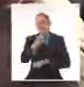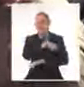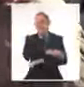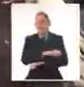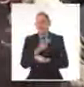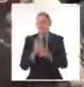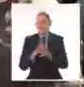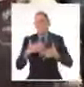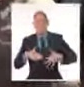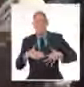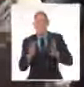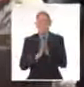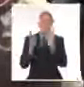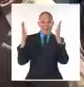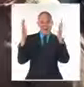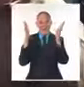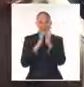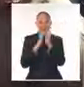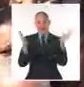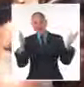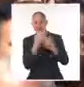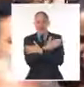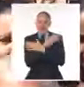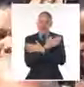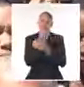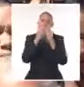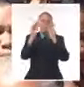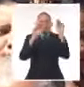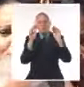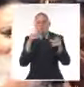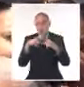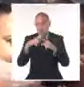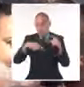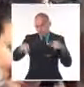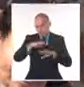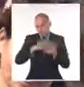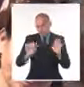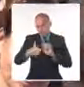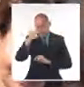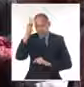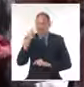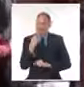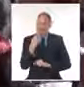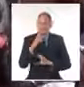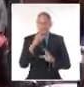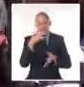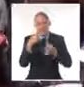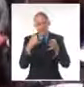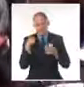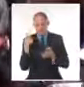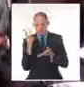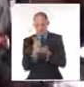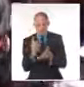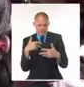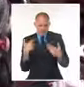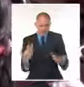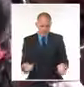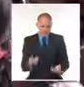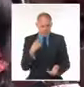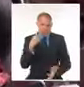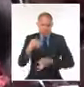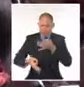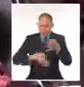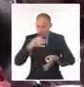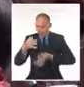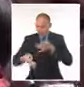baracoense, que acudió a patentizarle su cariño. Miguel Díaz-Canel les habló de los objetivos y resultados de estas visitas y dialogó con varios